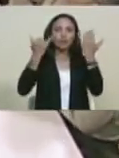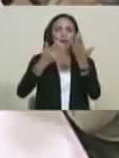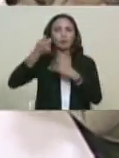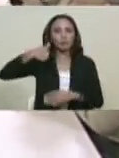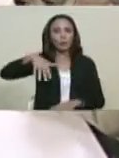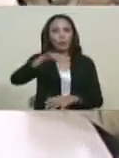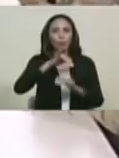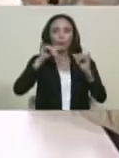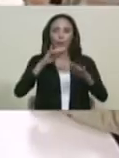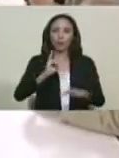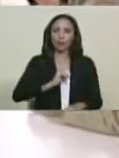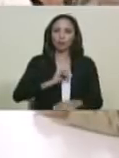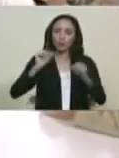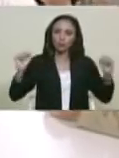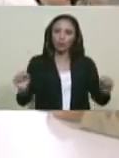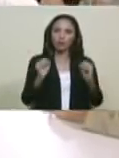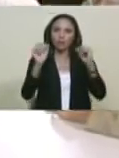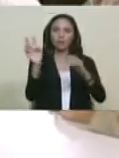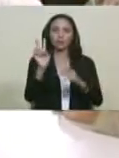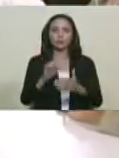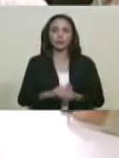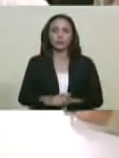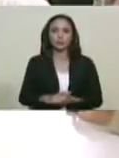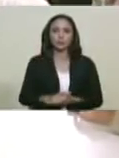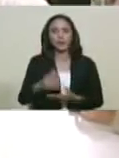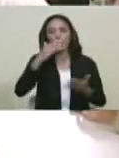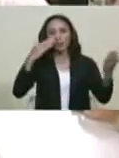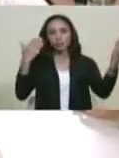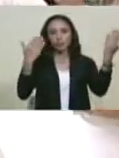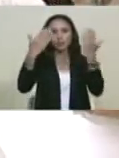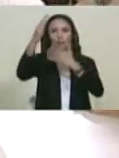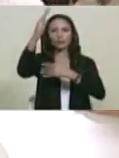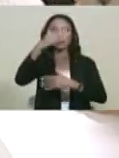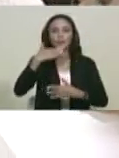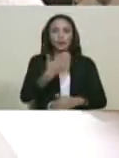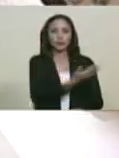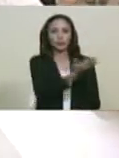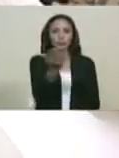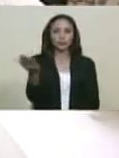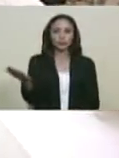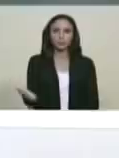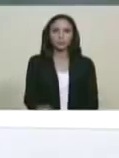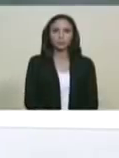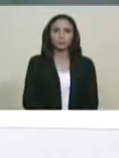que viva venezuela hasta la victoria siempre gracias